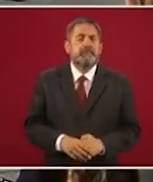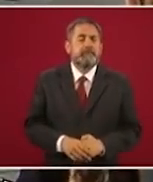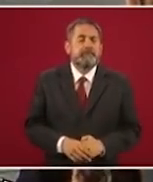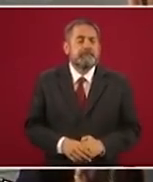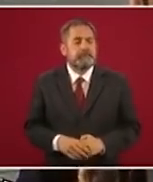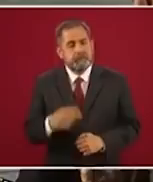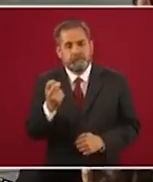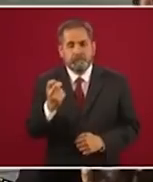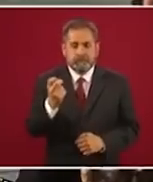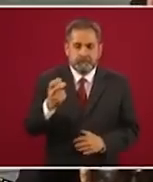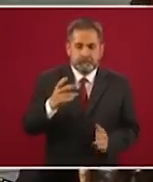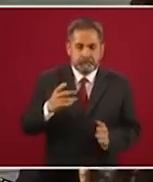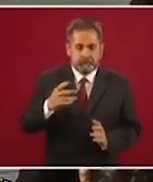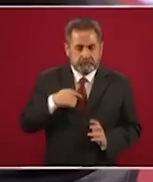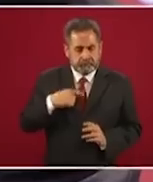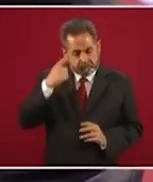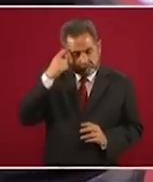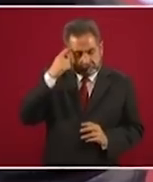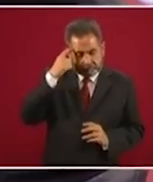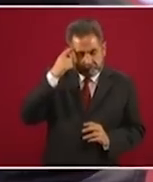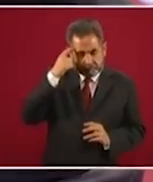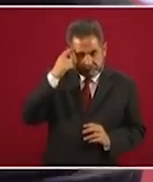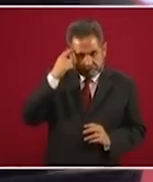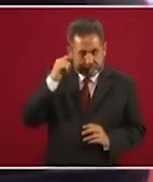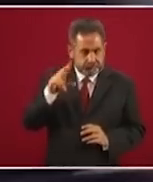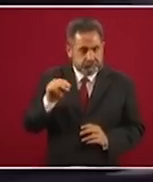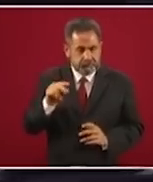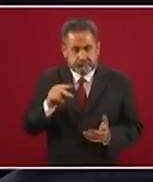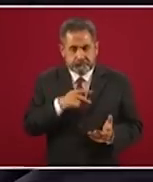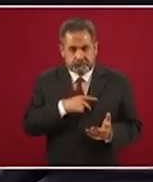Por eso no tenemos